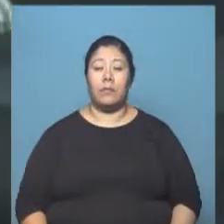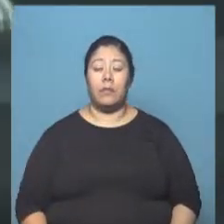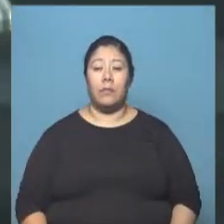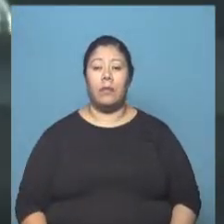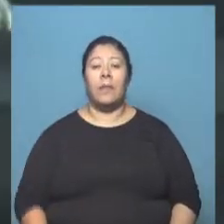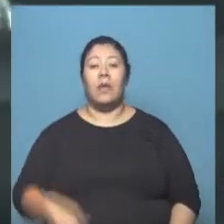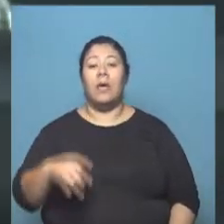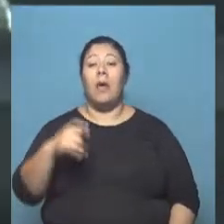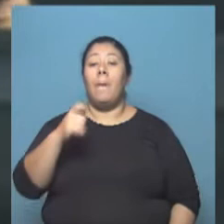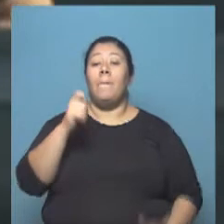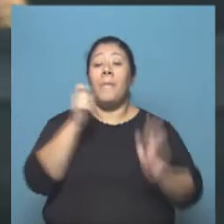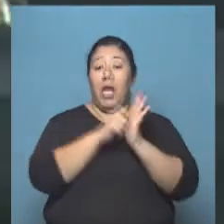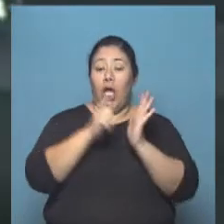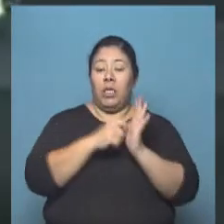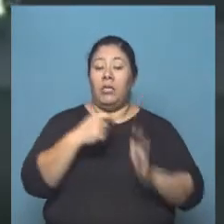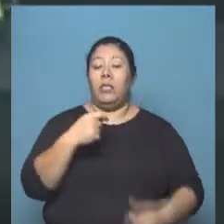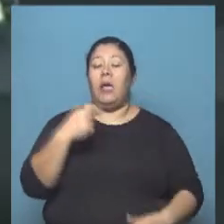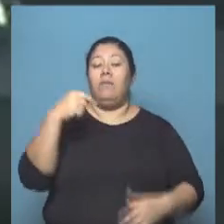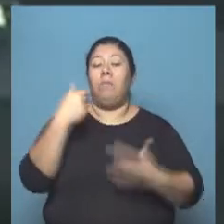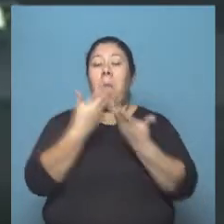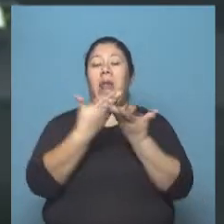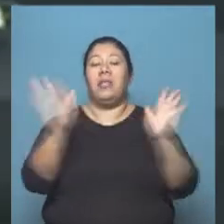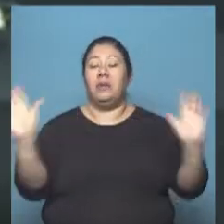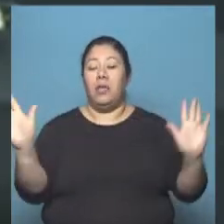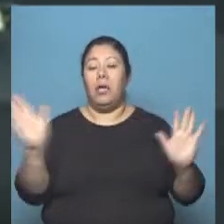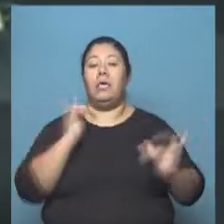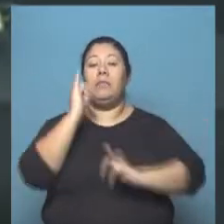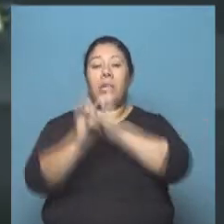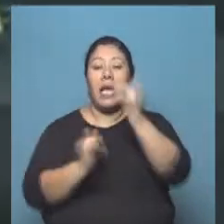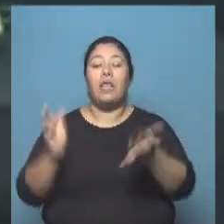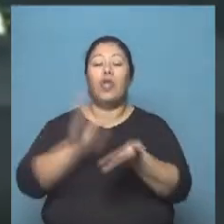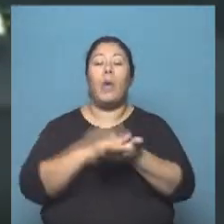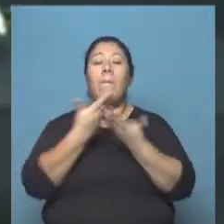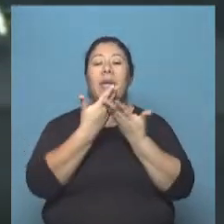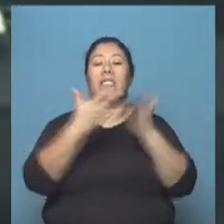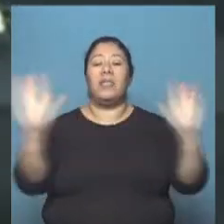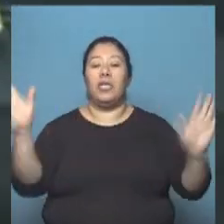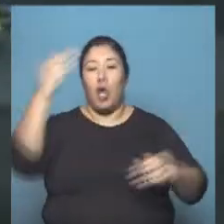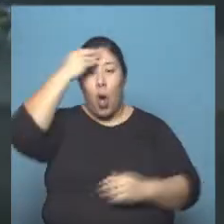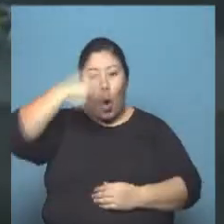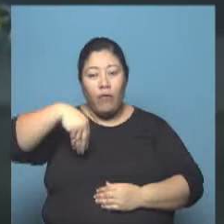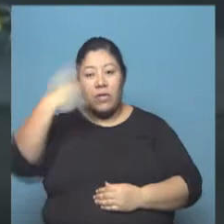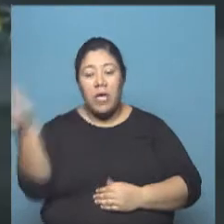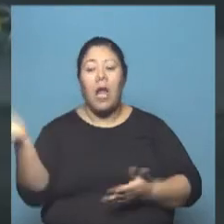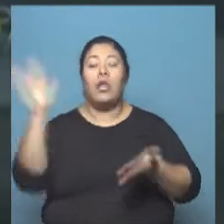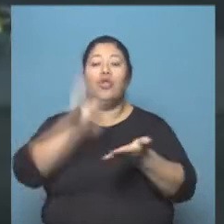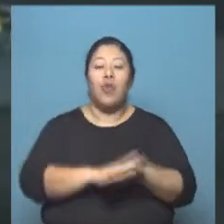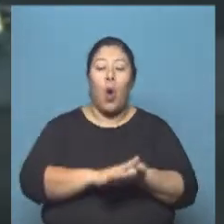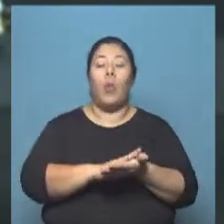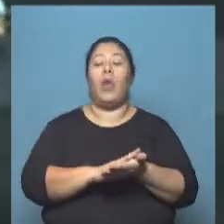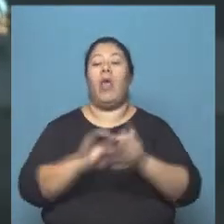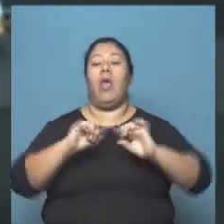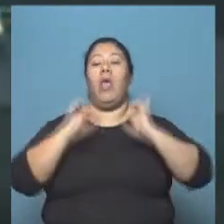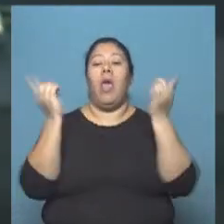Sí, Juan Carlos, están haciendo la presentación oficial, explicando cómo va a ser la conferencia, el tema de la traducción en